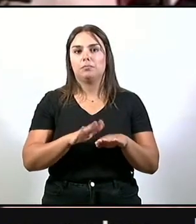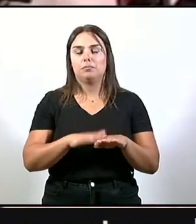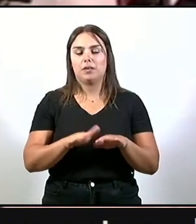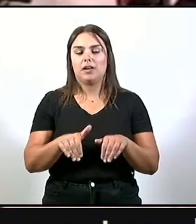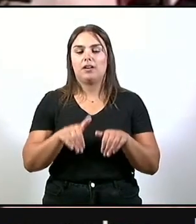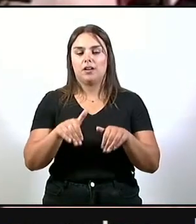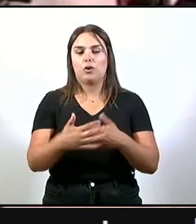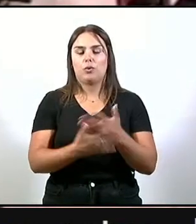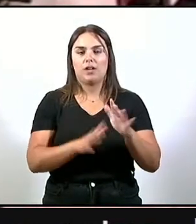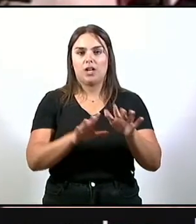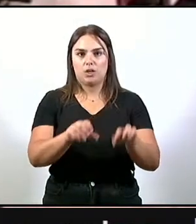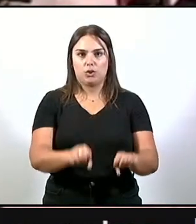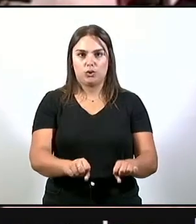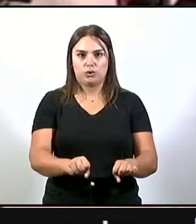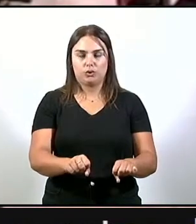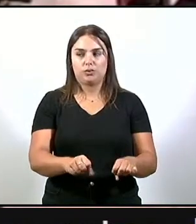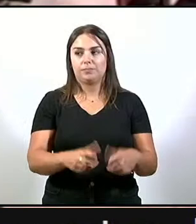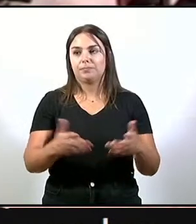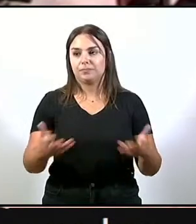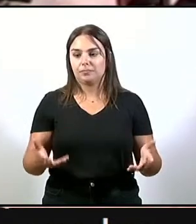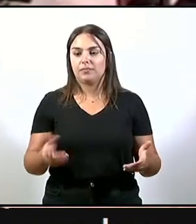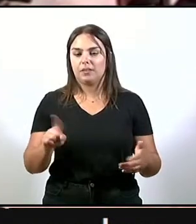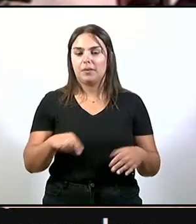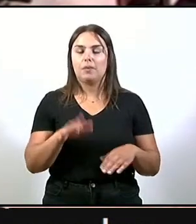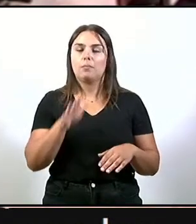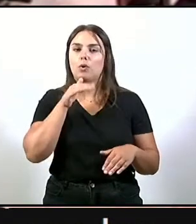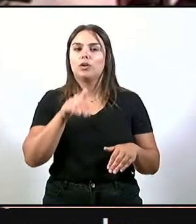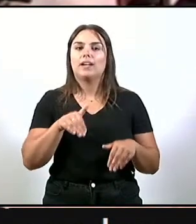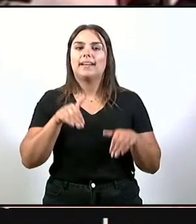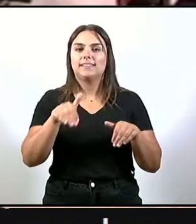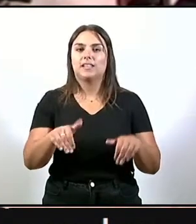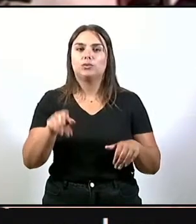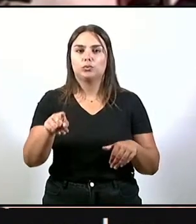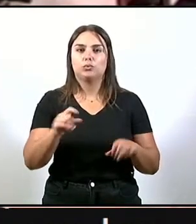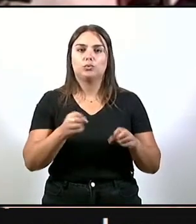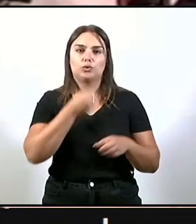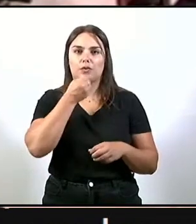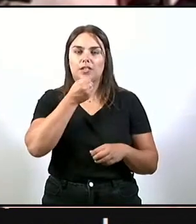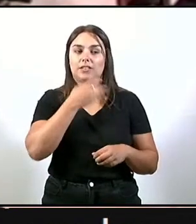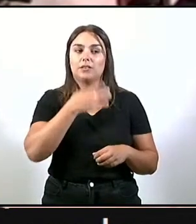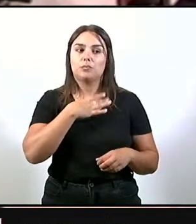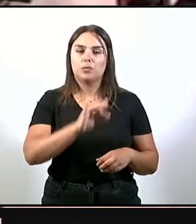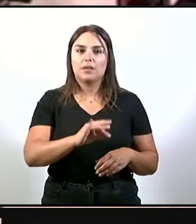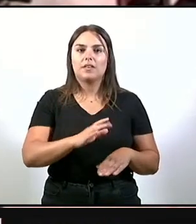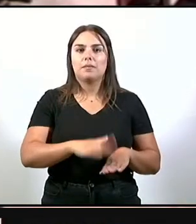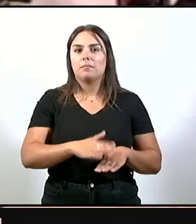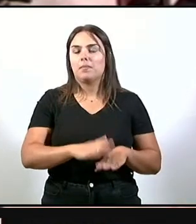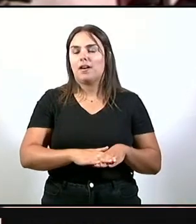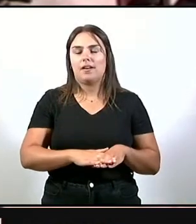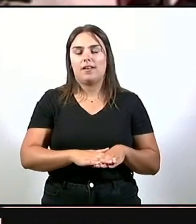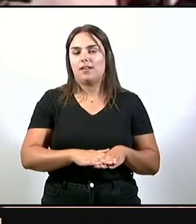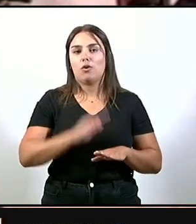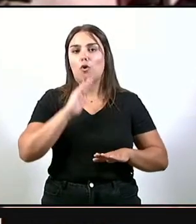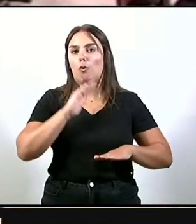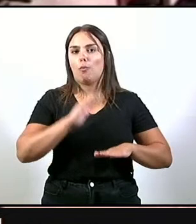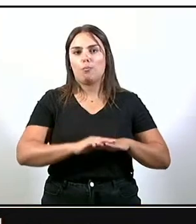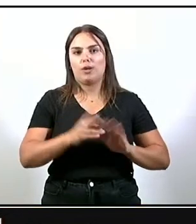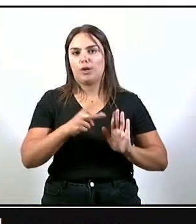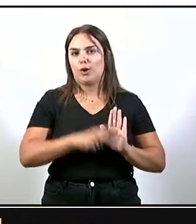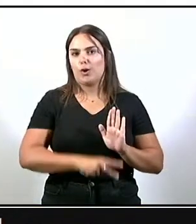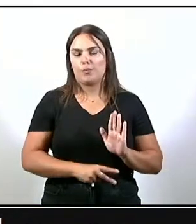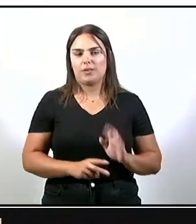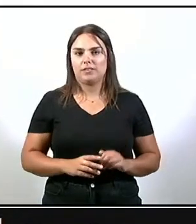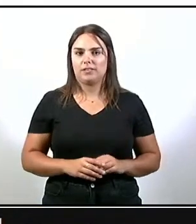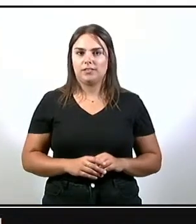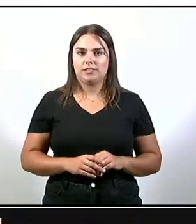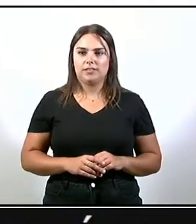además, de cara directamente a usted como candidato socialista, le dice que si se presenta será un ejercicio de cinismo bastante importante. Sí.